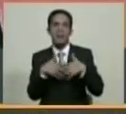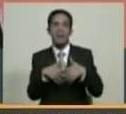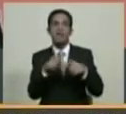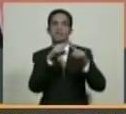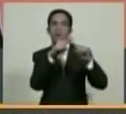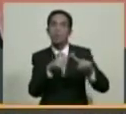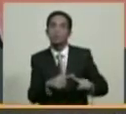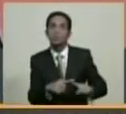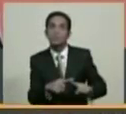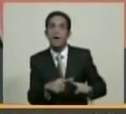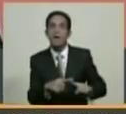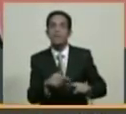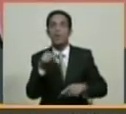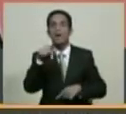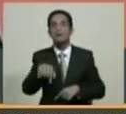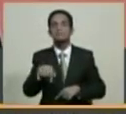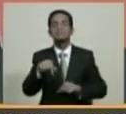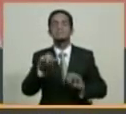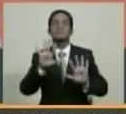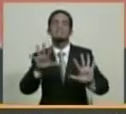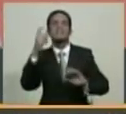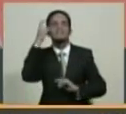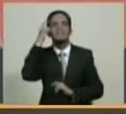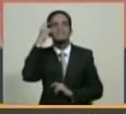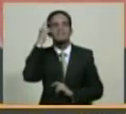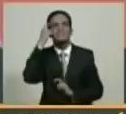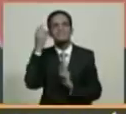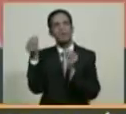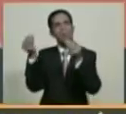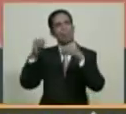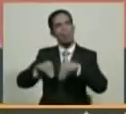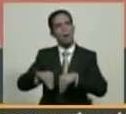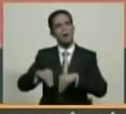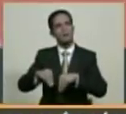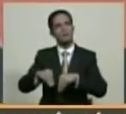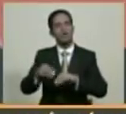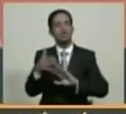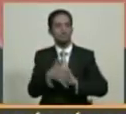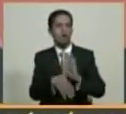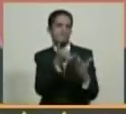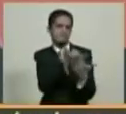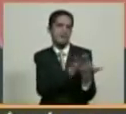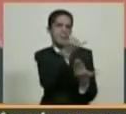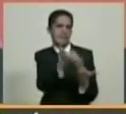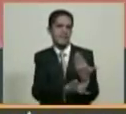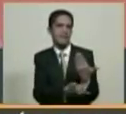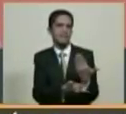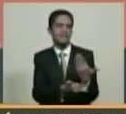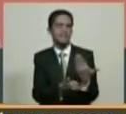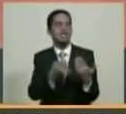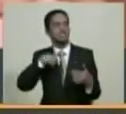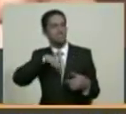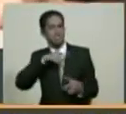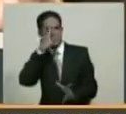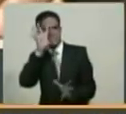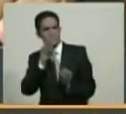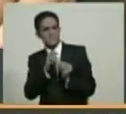resultados en este 10º día de concreción del programa económico, podemos decir que